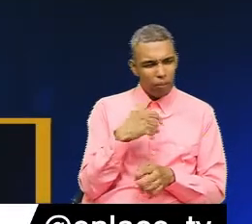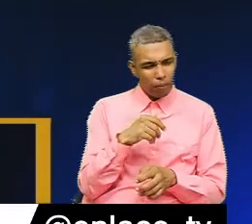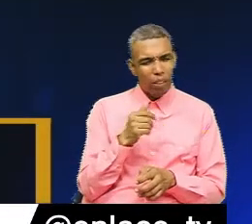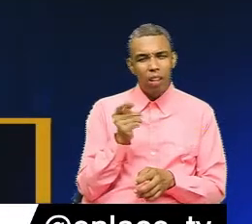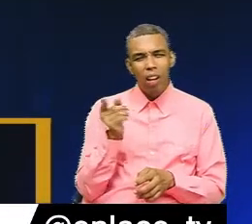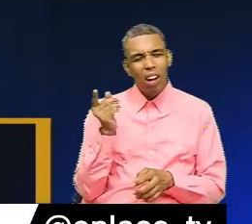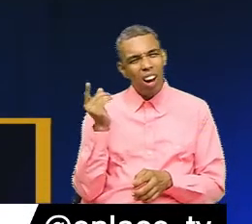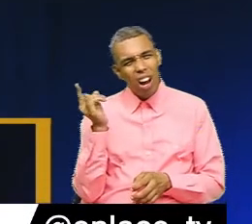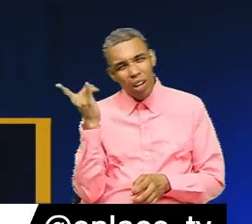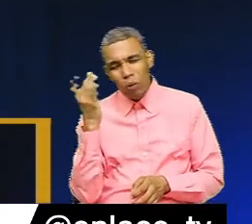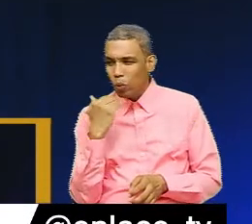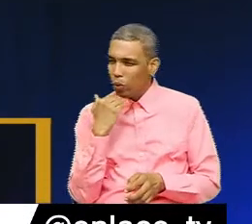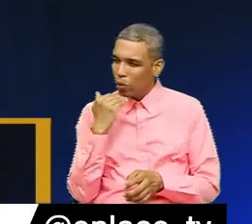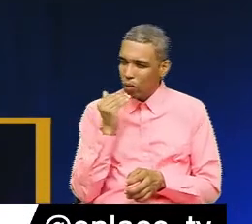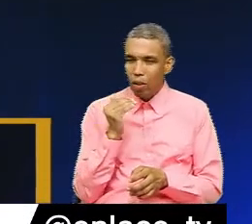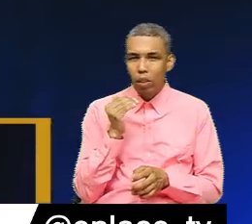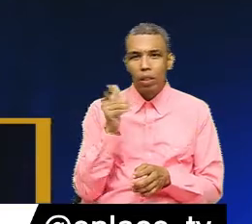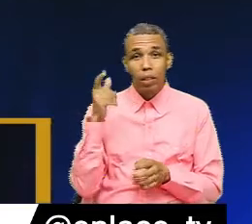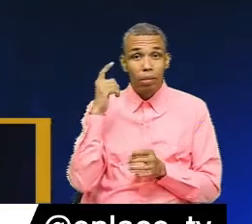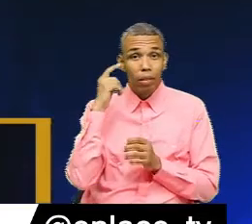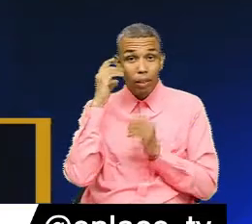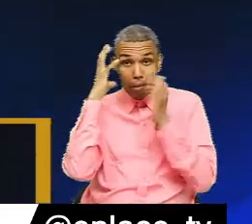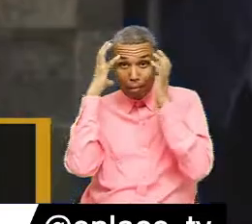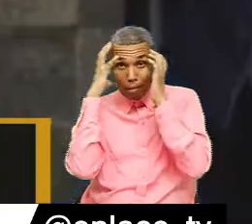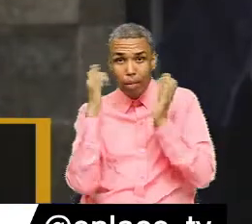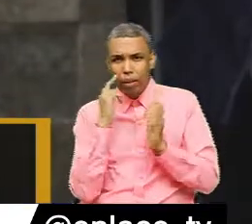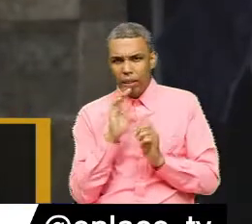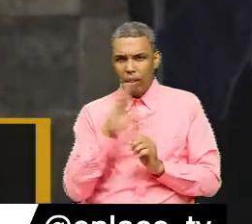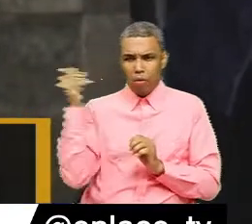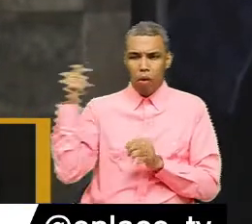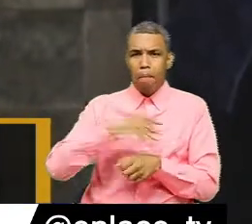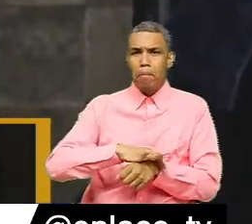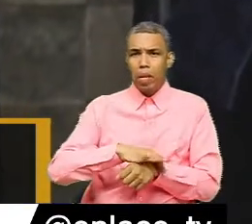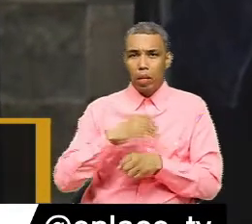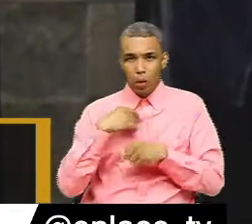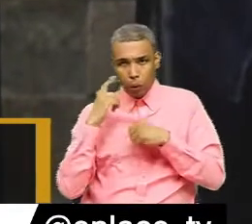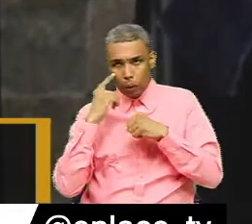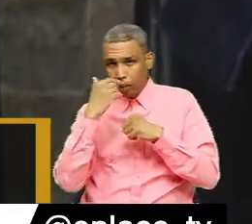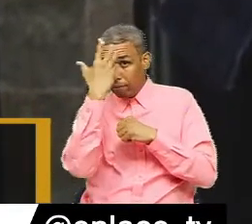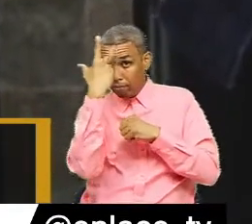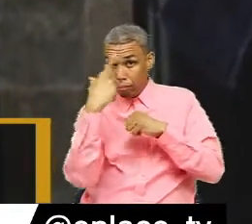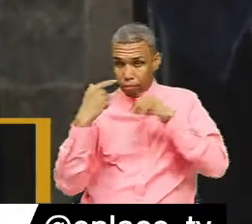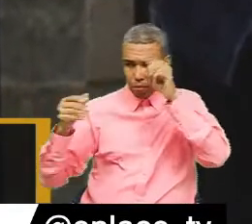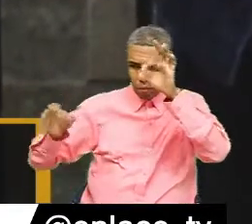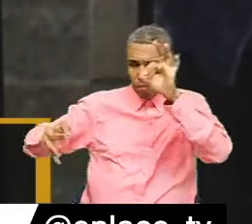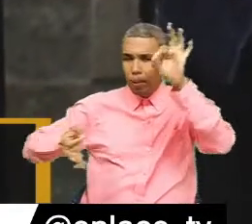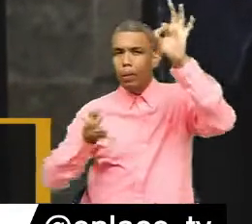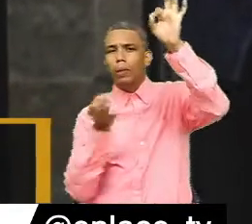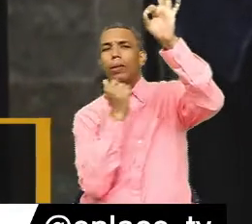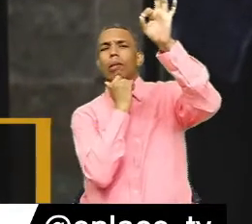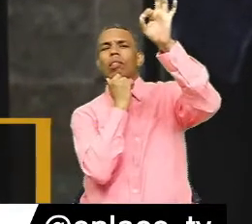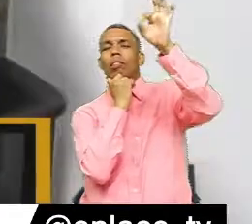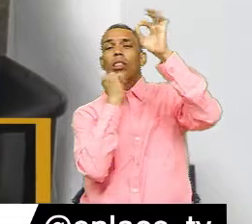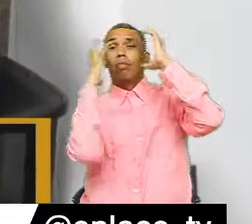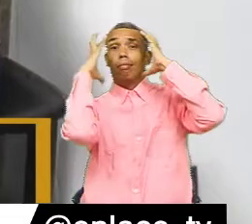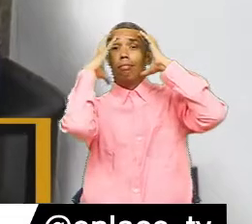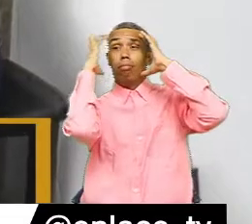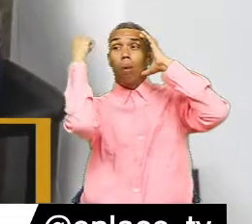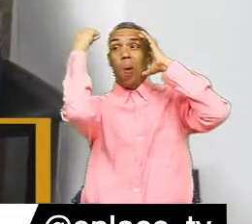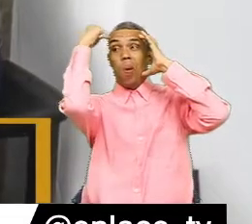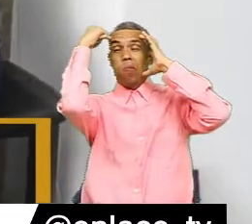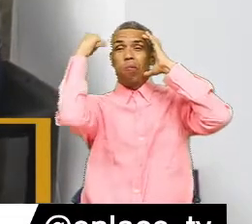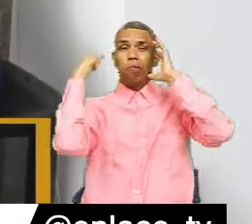recibir un diagnóstico. Diagnóstico que no fue muy alentador. Tenía un tumor maligno que debió ser extraído cuando cumplió 3 años.